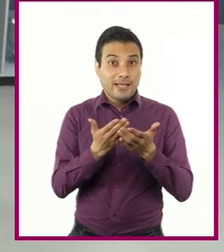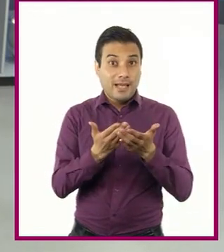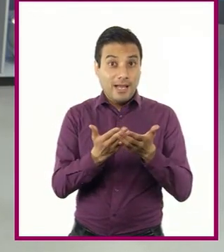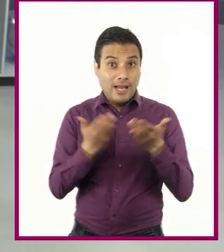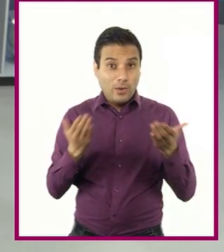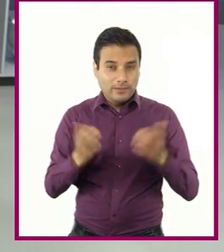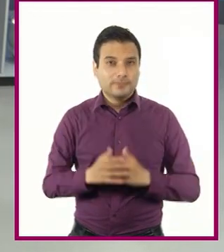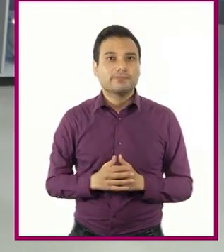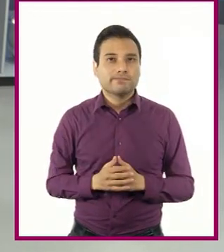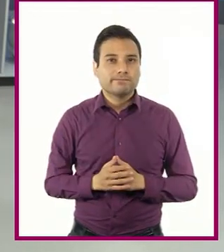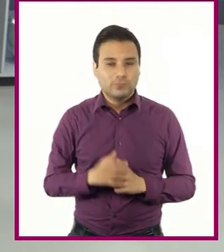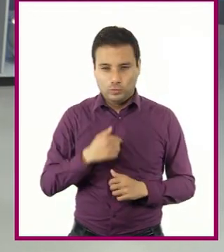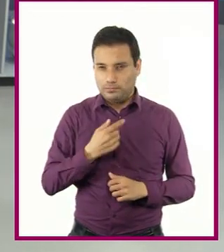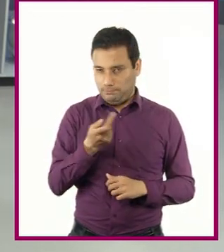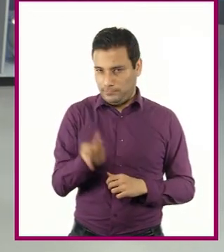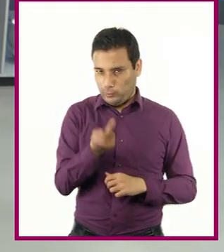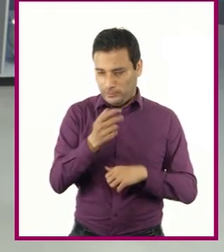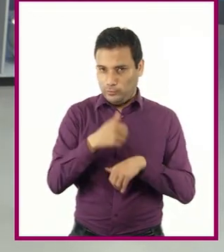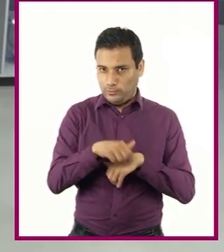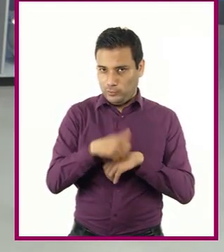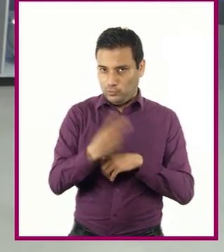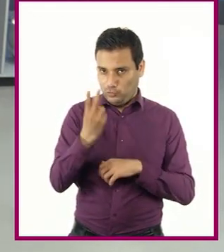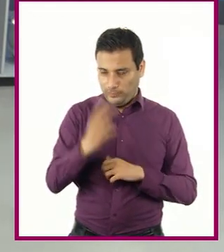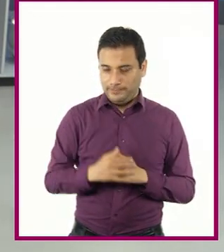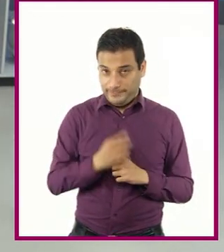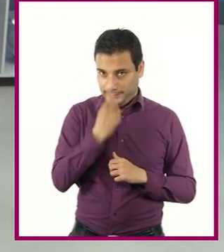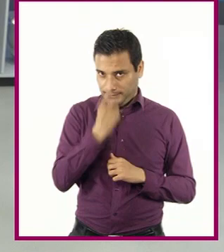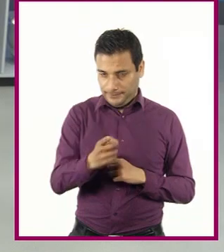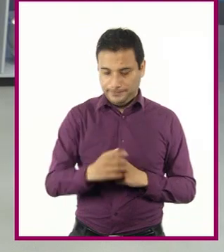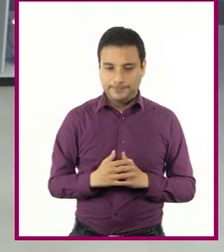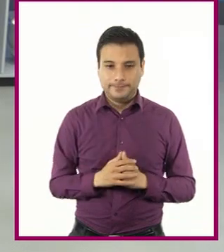corresponde hacerte la siguiente pregunta. Dice así.